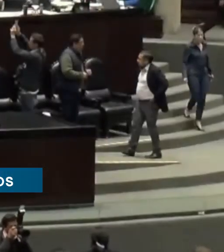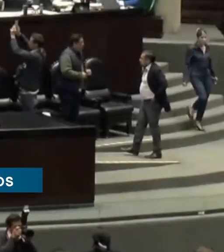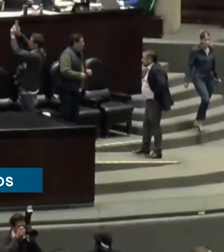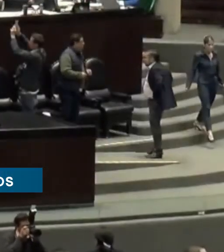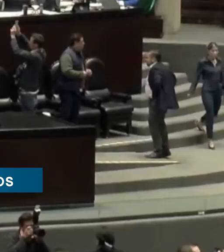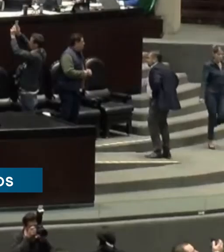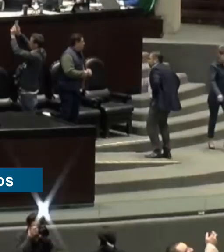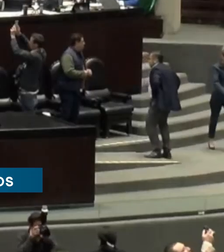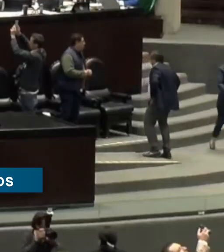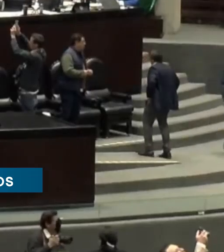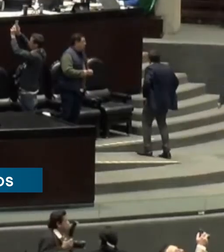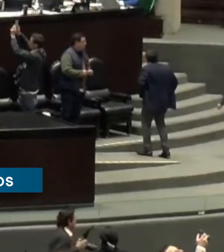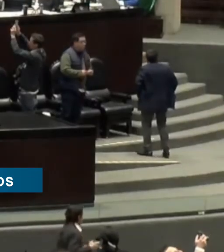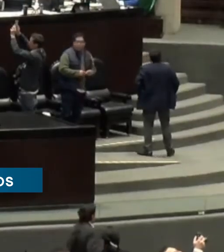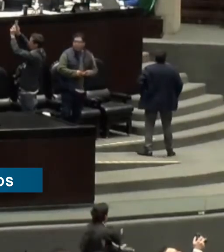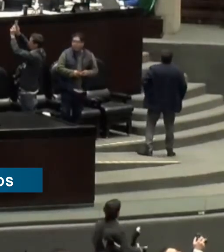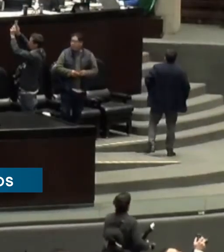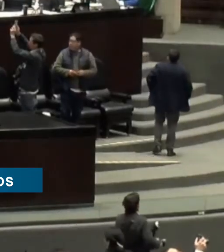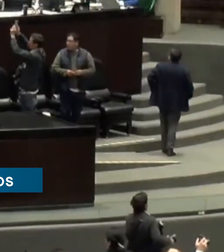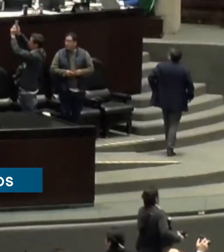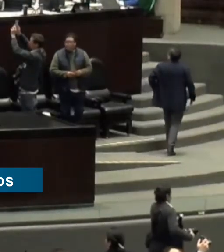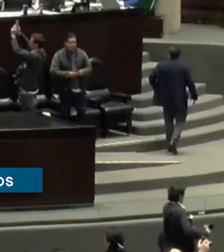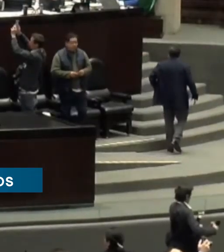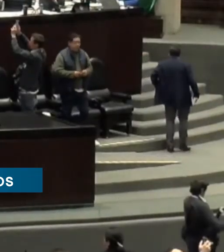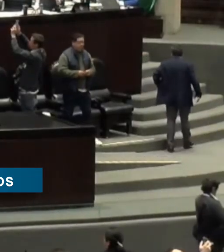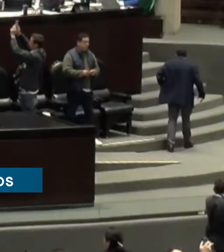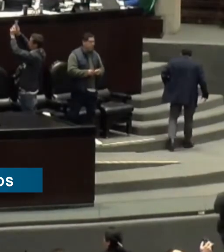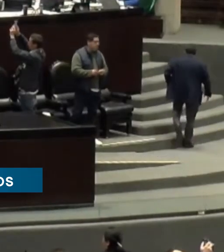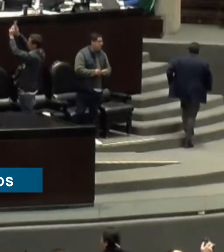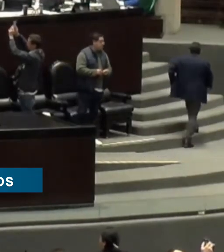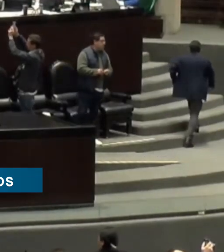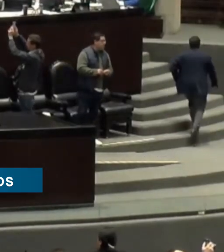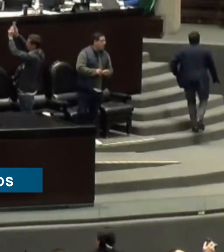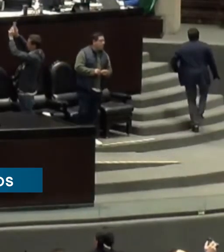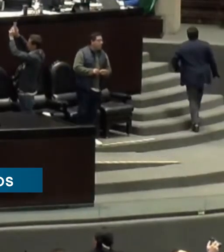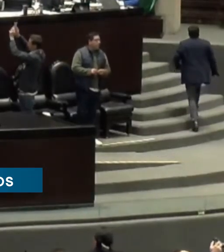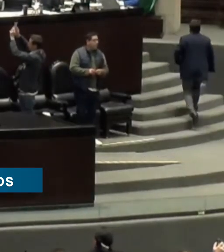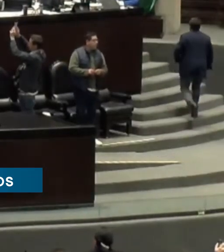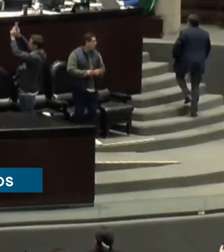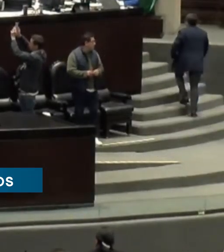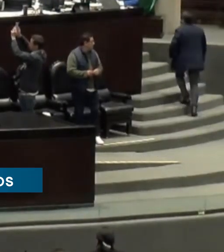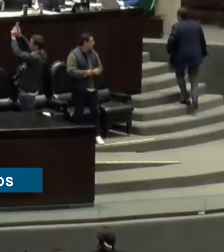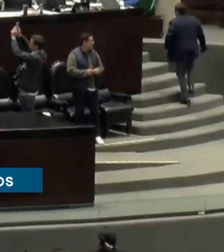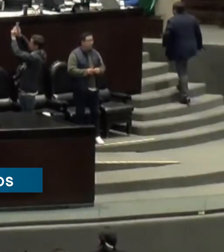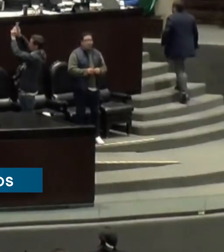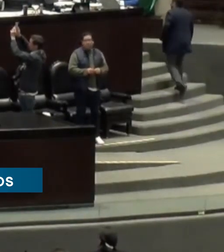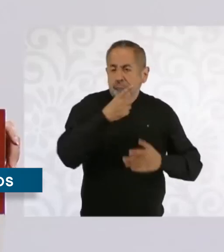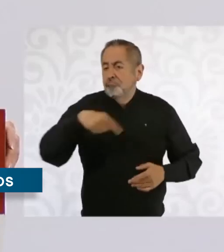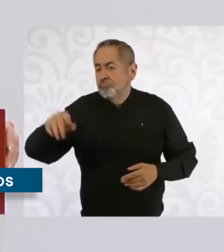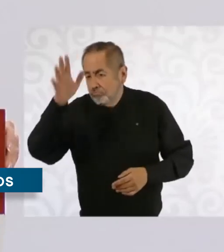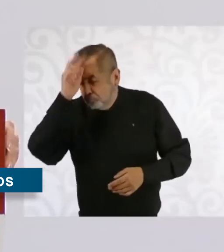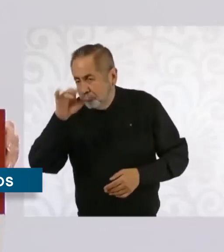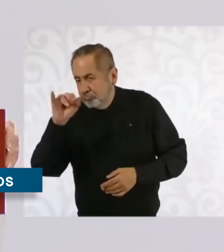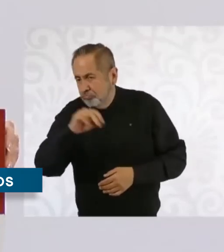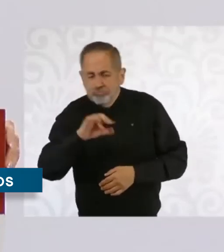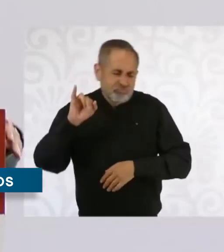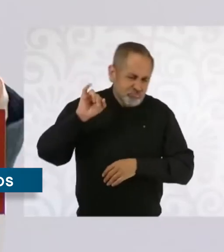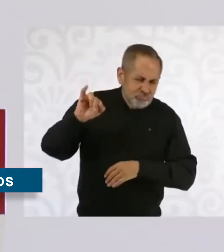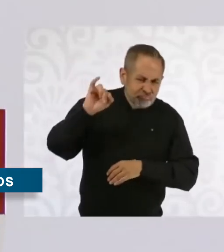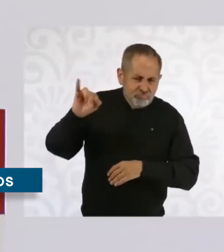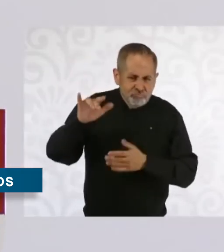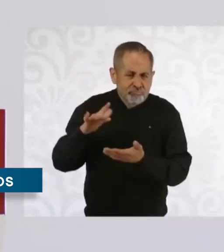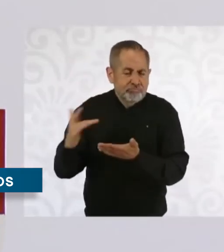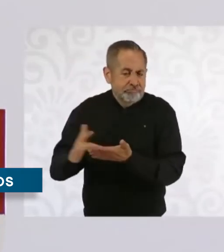reducir el gasto oficial de manera significativa en la línea con la austeridad republicana promovida por el actual gobierno según lo anunciado por